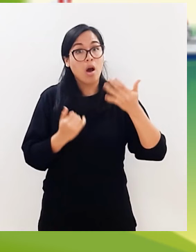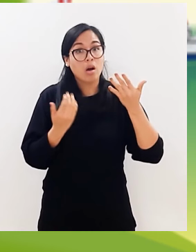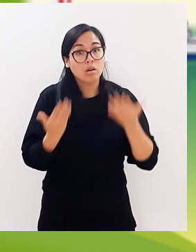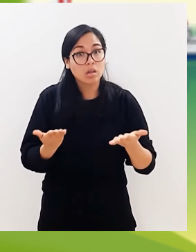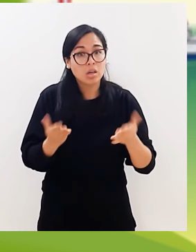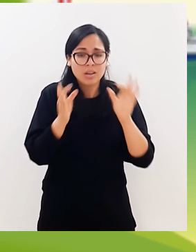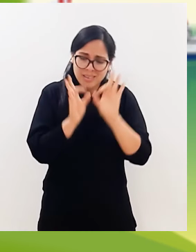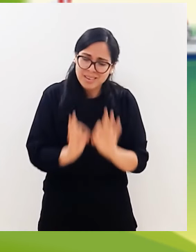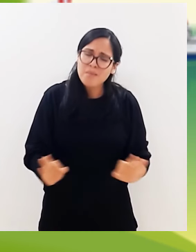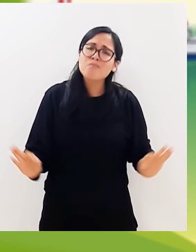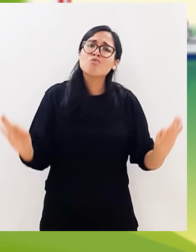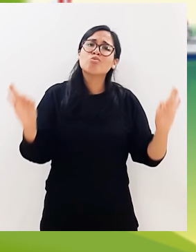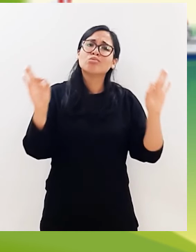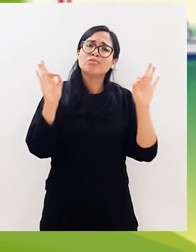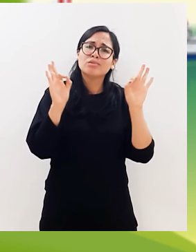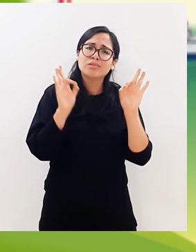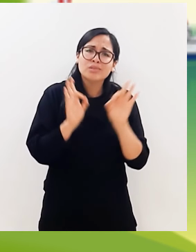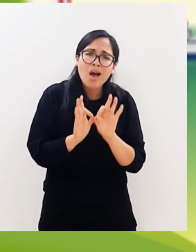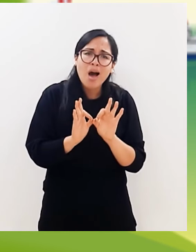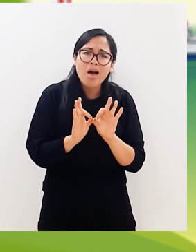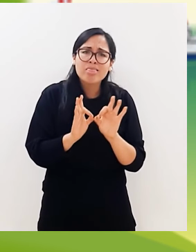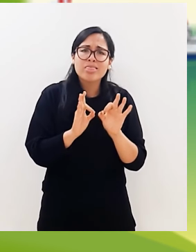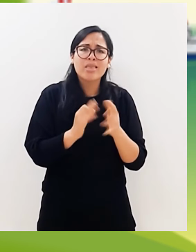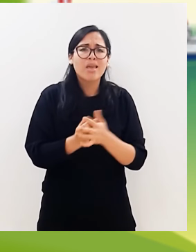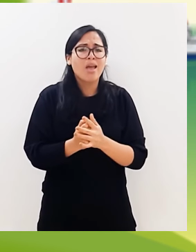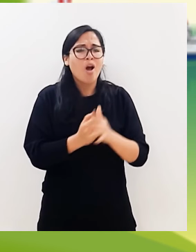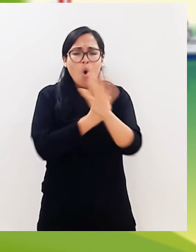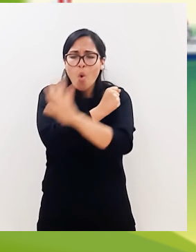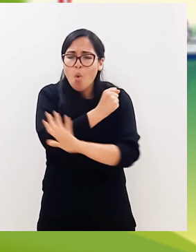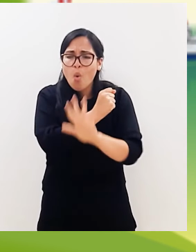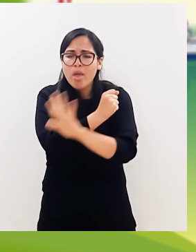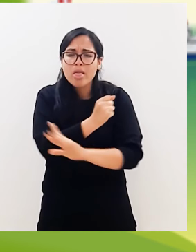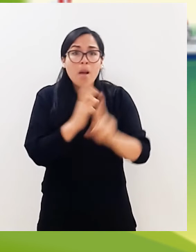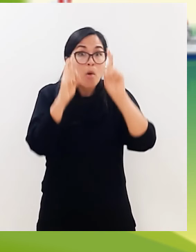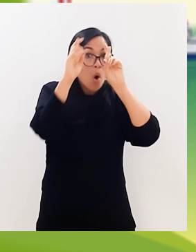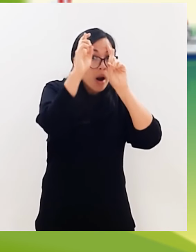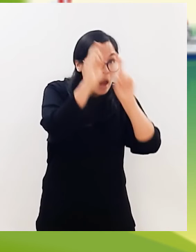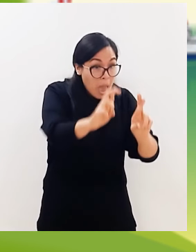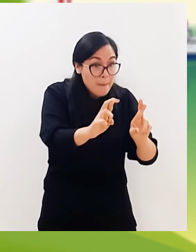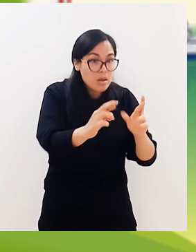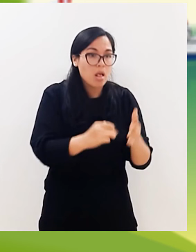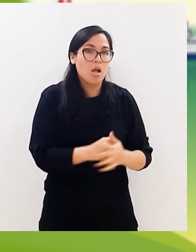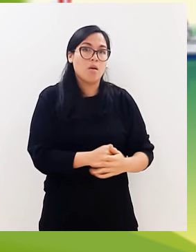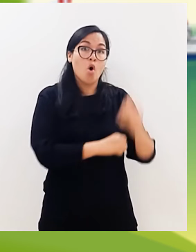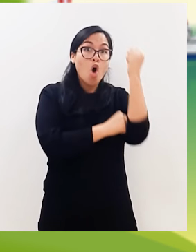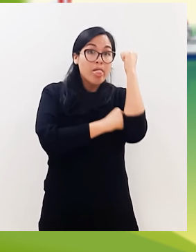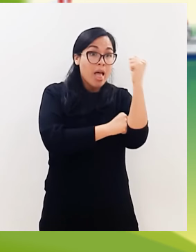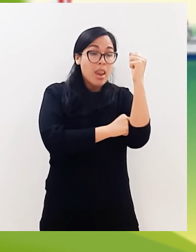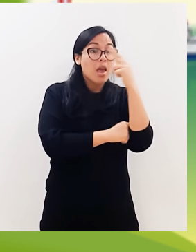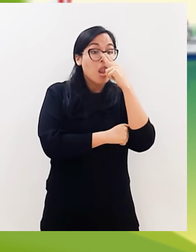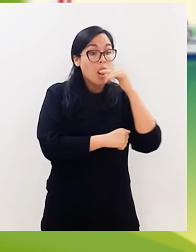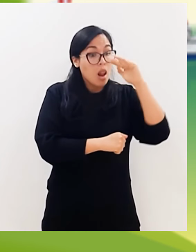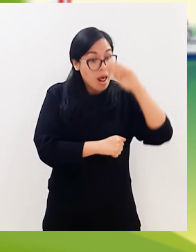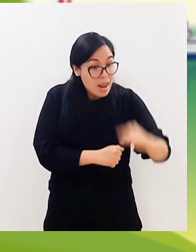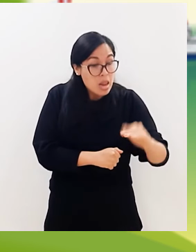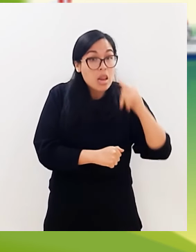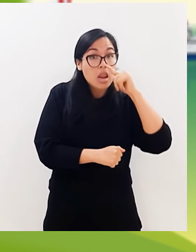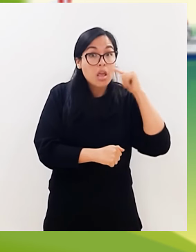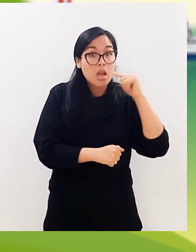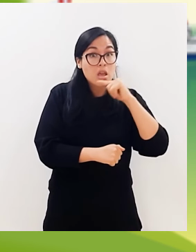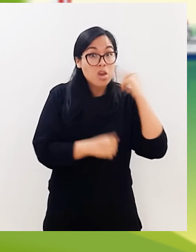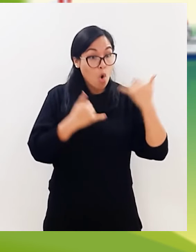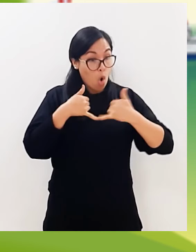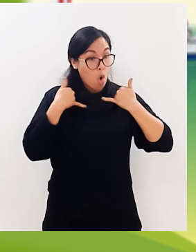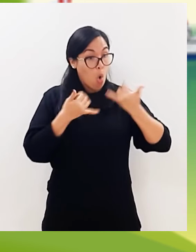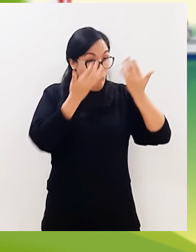esa misma manera, es importante que velemos y hagamos respetar los derechos de